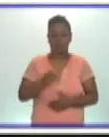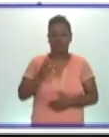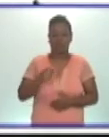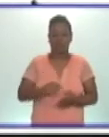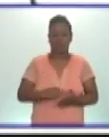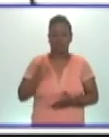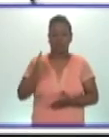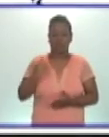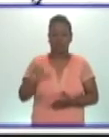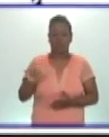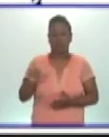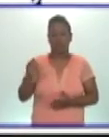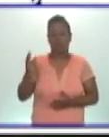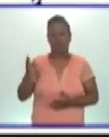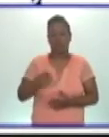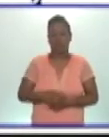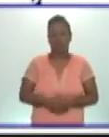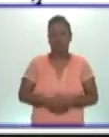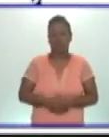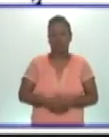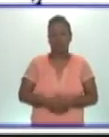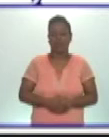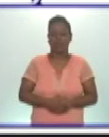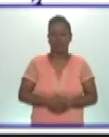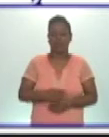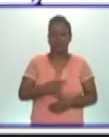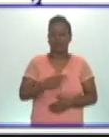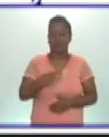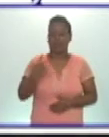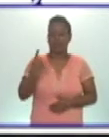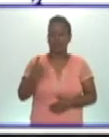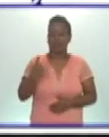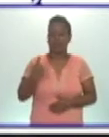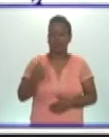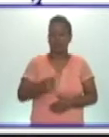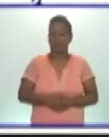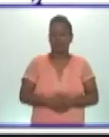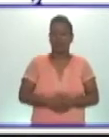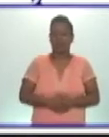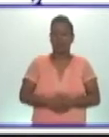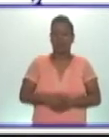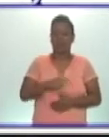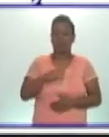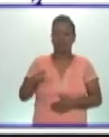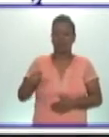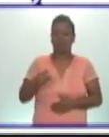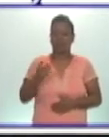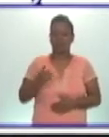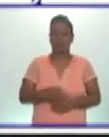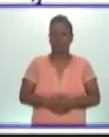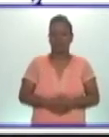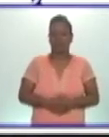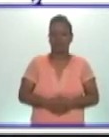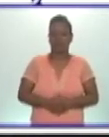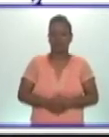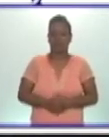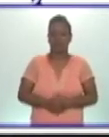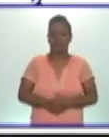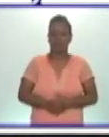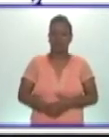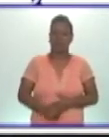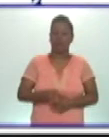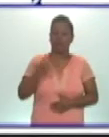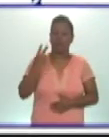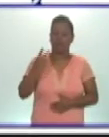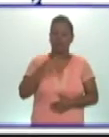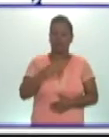1, 3. Menos 1 tercio. Muy bien. Entonces, 2 tercios por menos